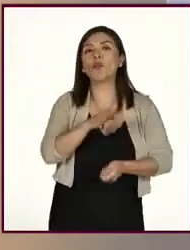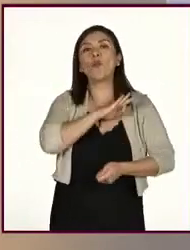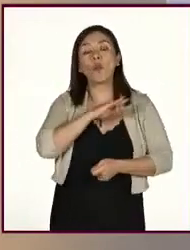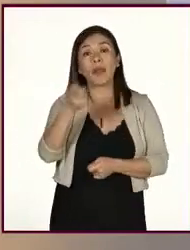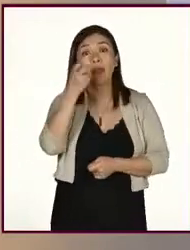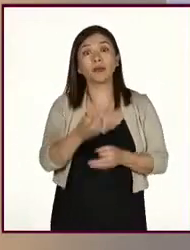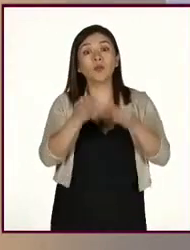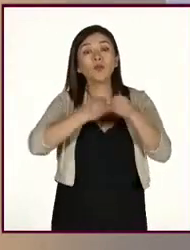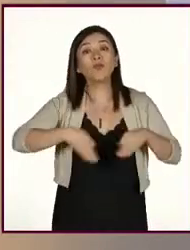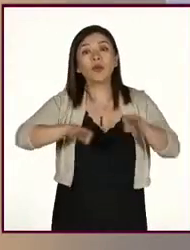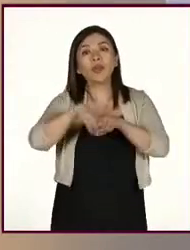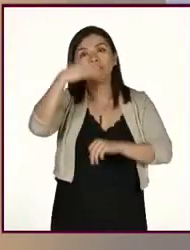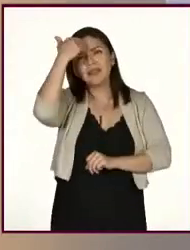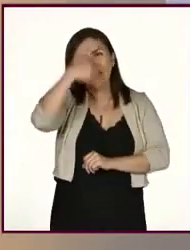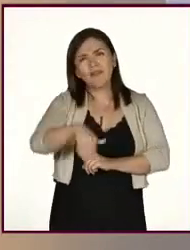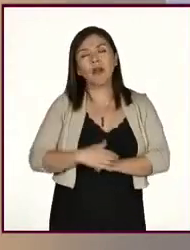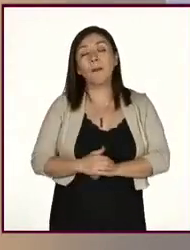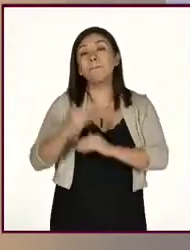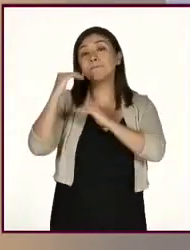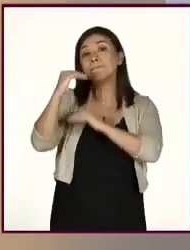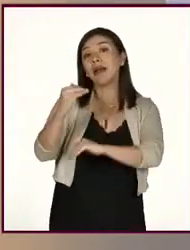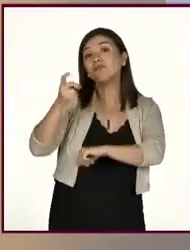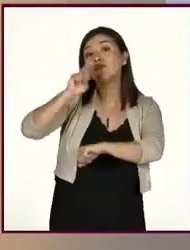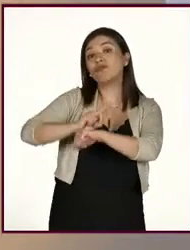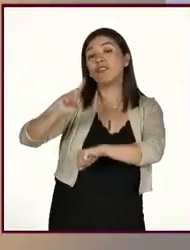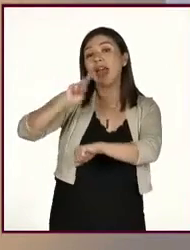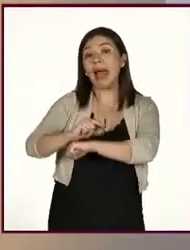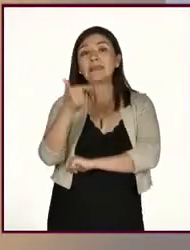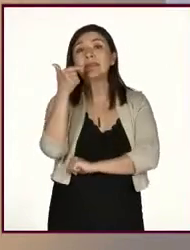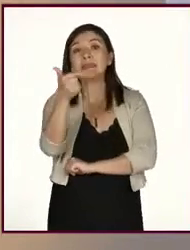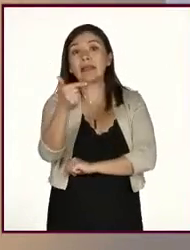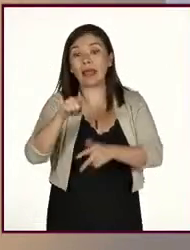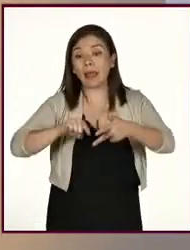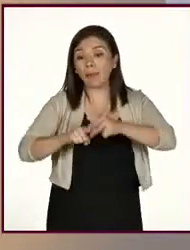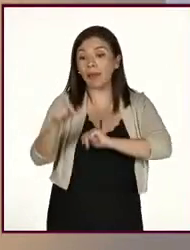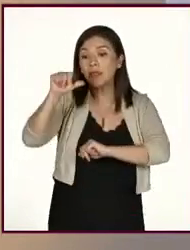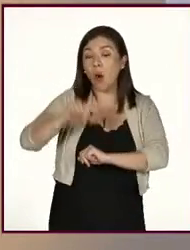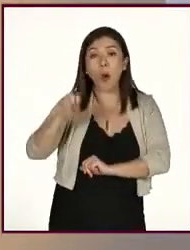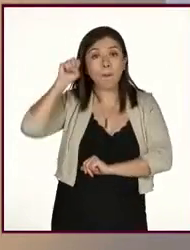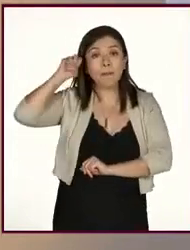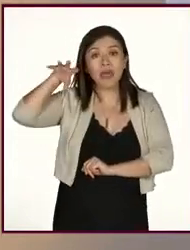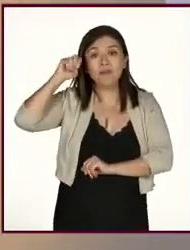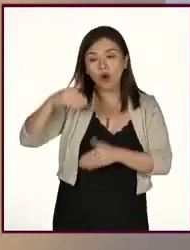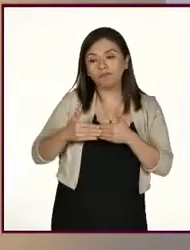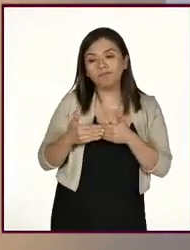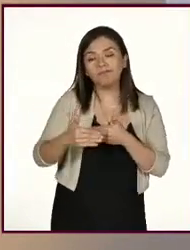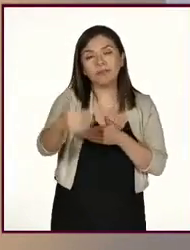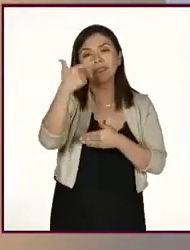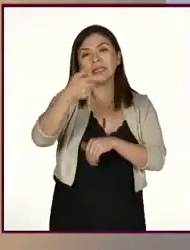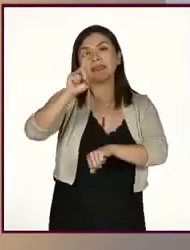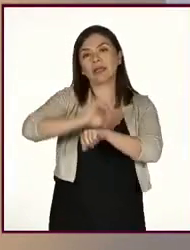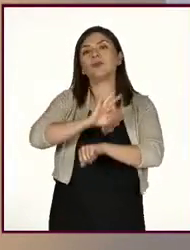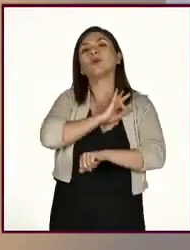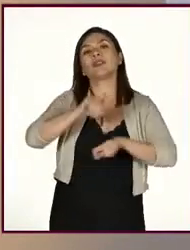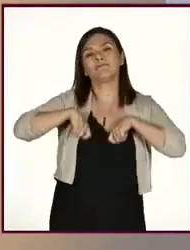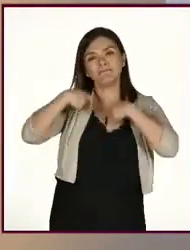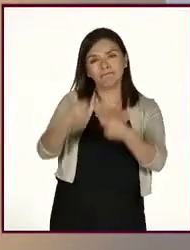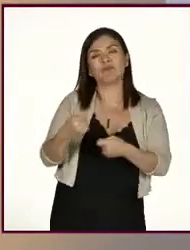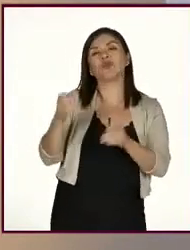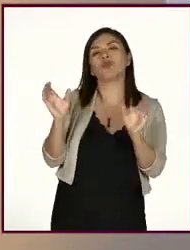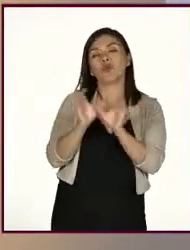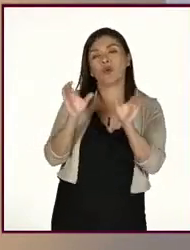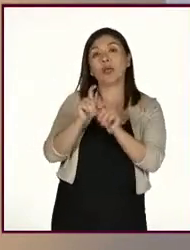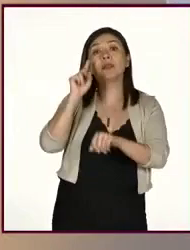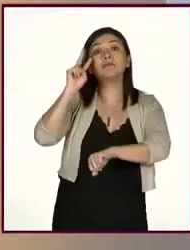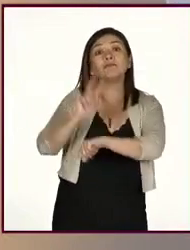Y es importante mencionarles, solo cuentan con 7 días naturales a partir de la fecha de transmisión para obtener la constancia y revisen que sus